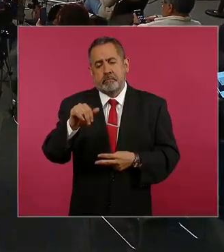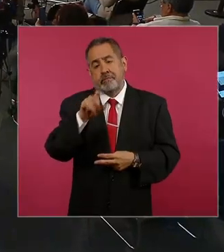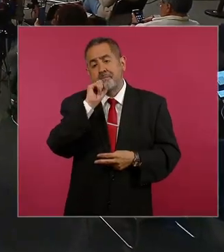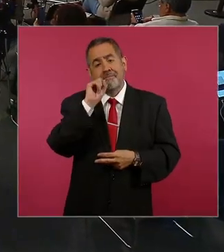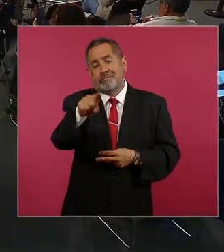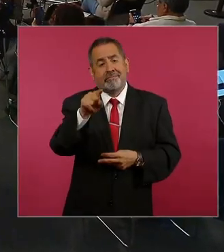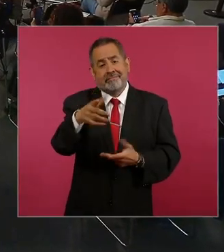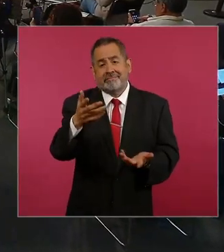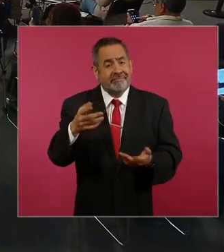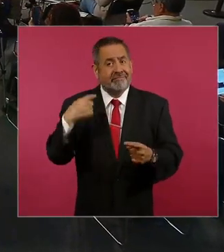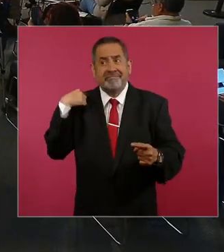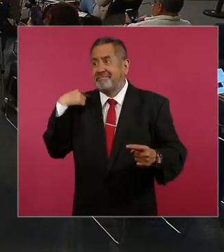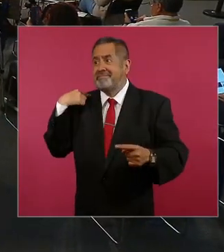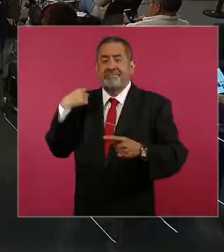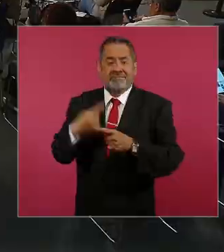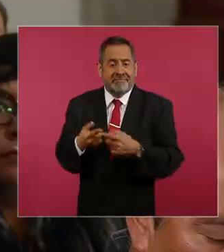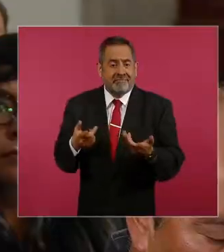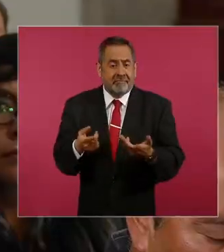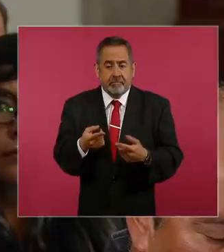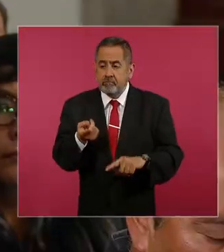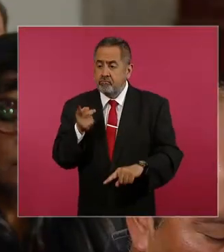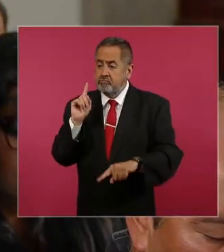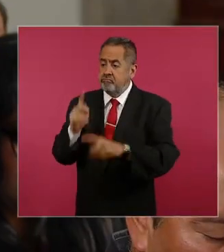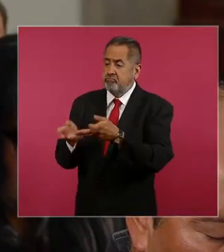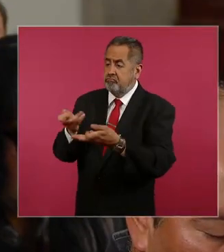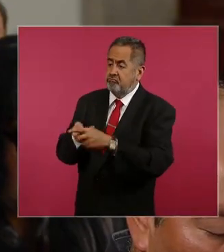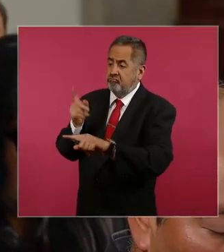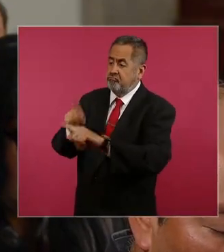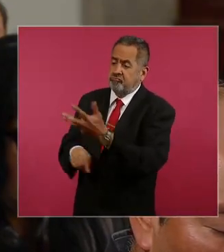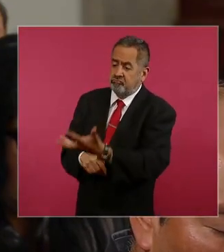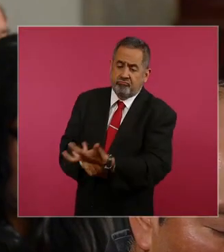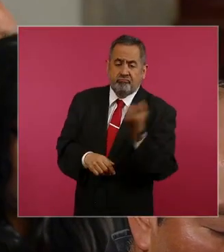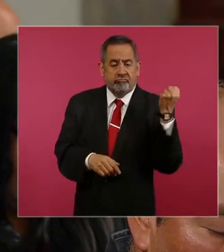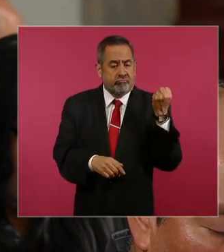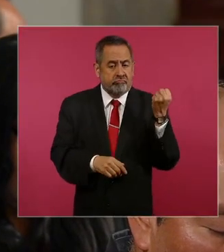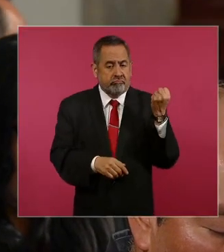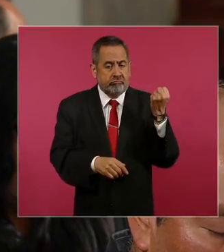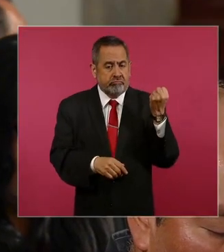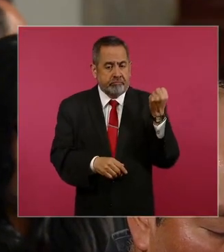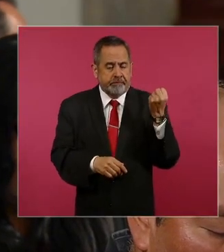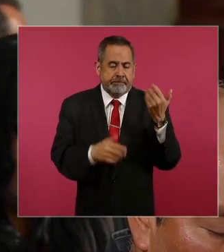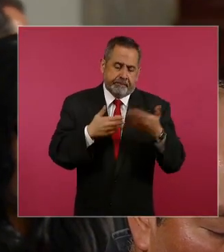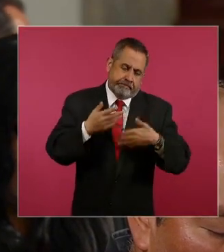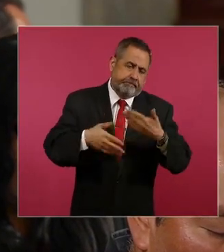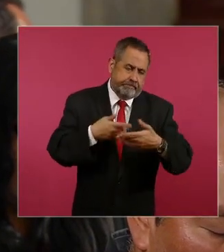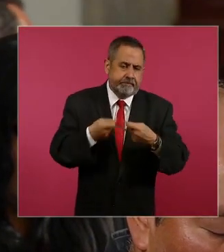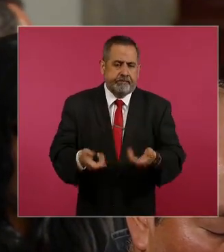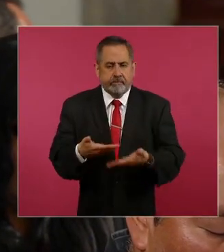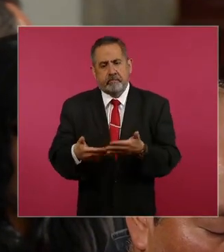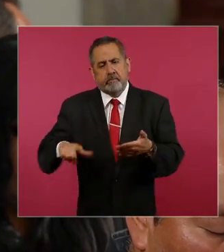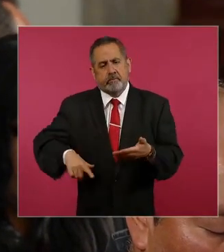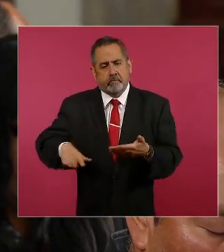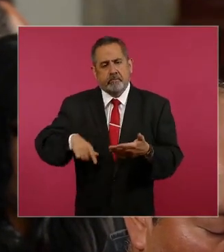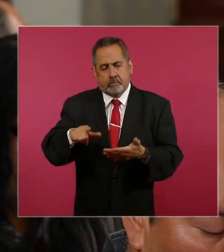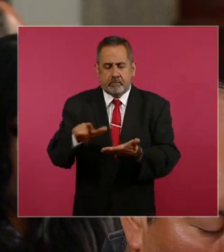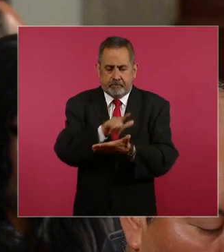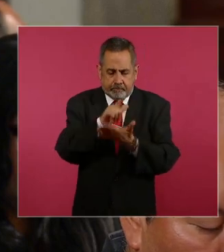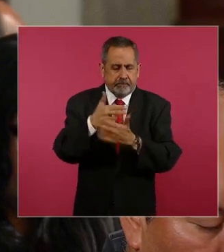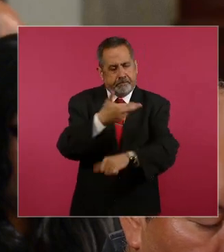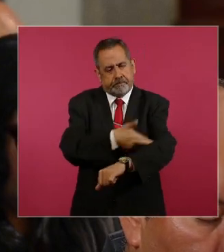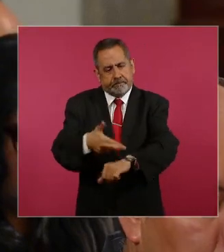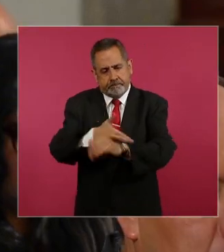de… de una expropiación que se hizo hace muchos años y recayó en su gobierno realmente la parte legal